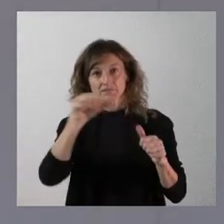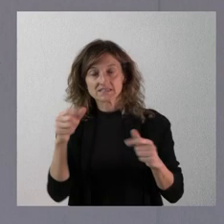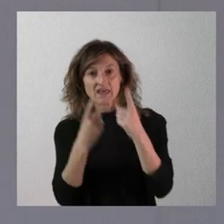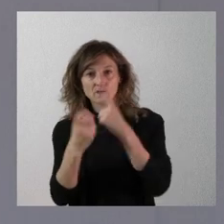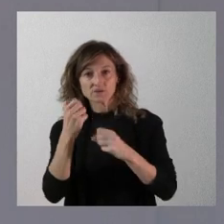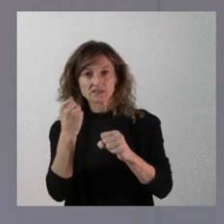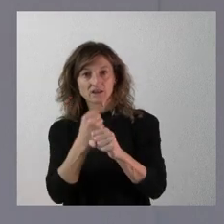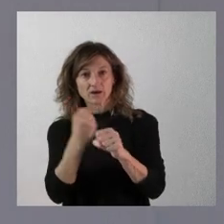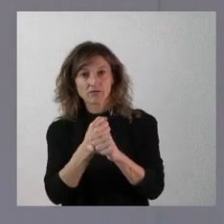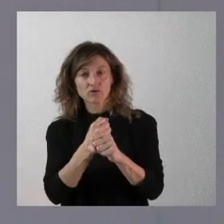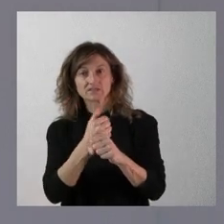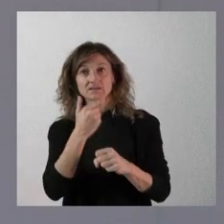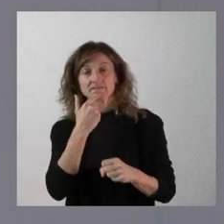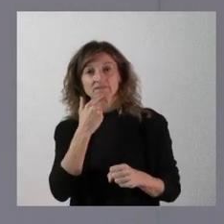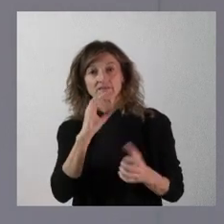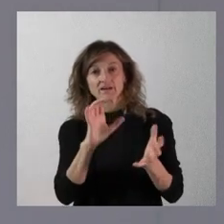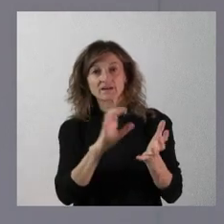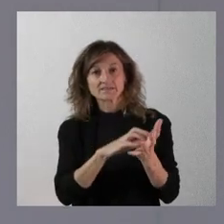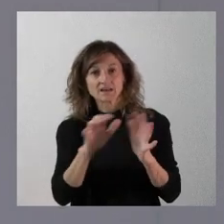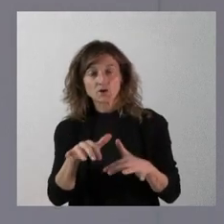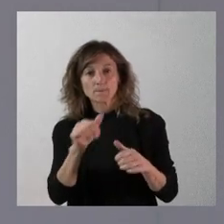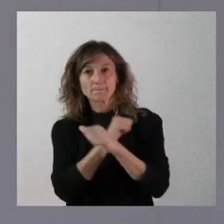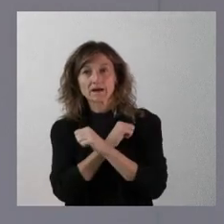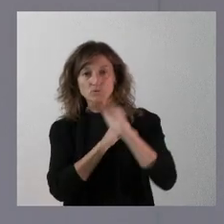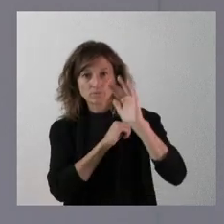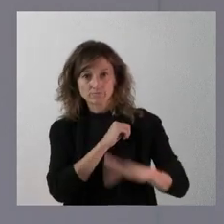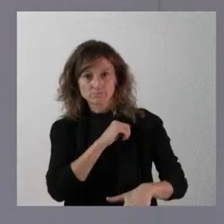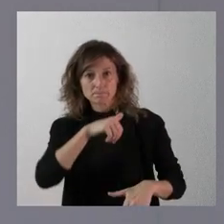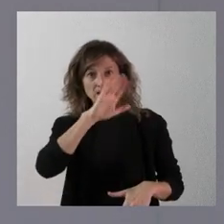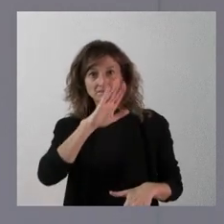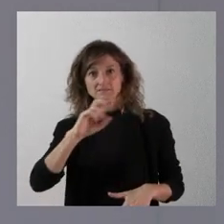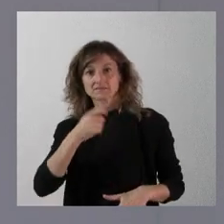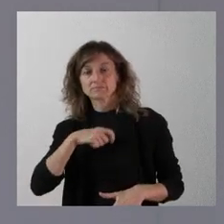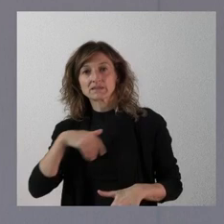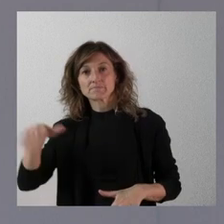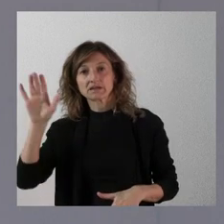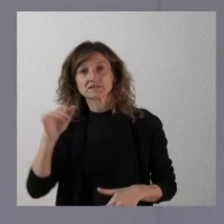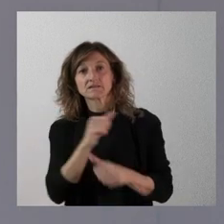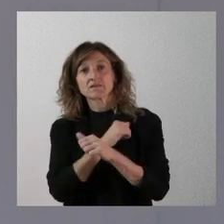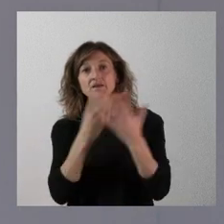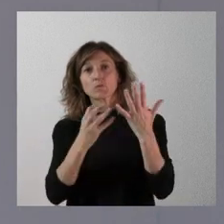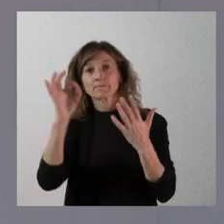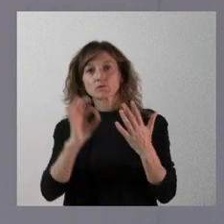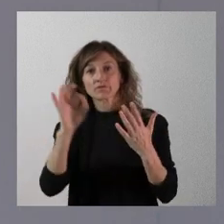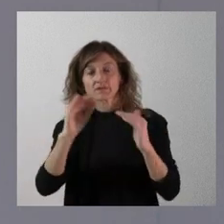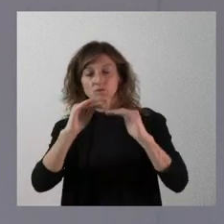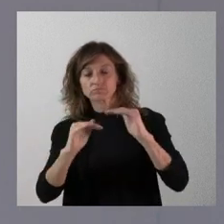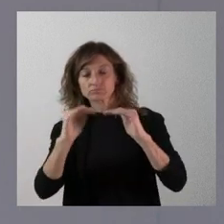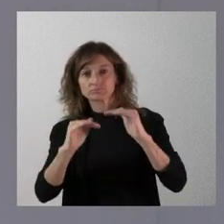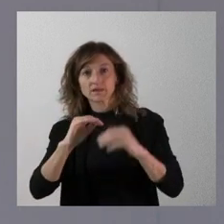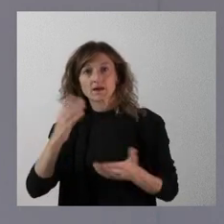activa decía que castillero estaba entre las comunidades autónomas donde más bajo el paro y que nuestra tasa de paro está por debajo del 9% frente